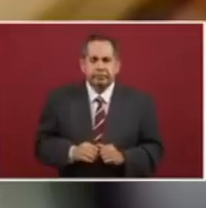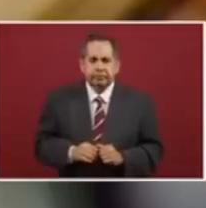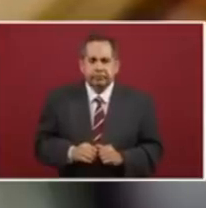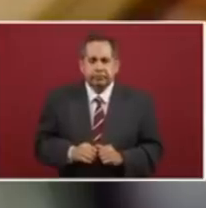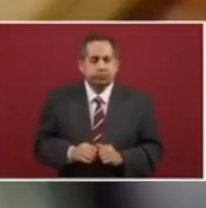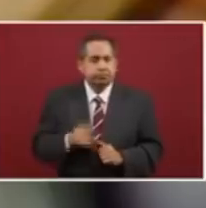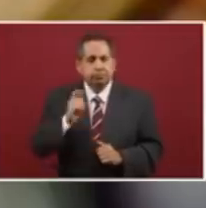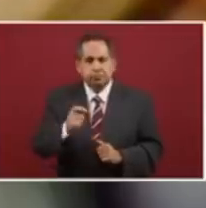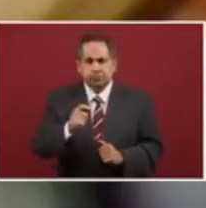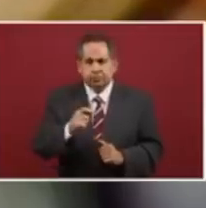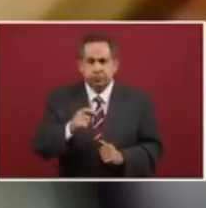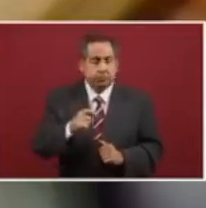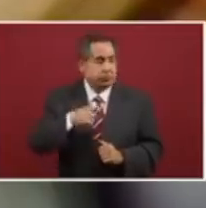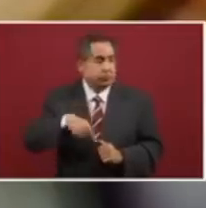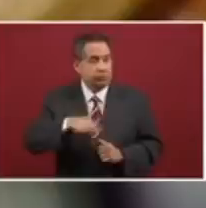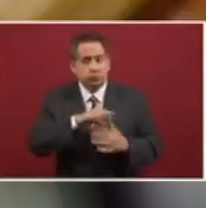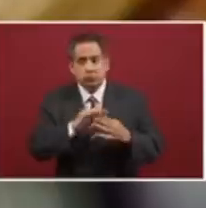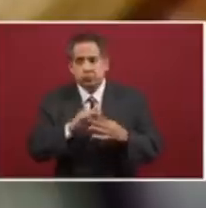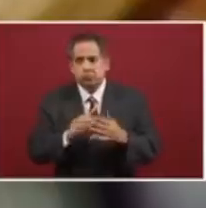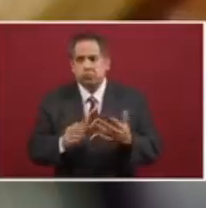el que aplicáramos